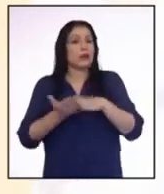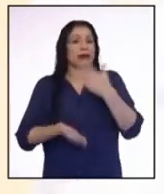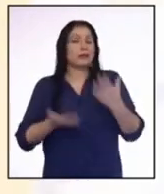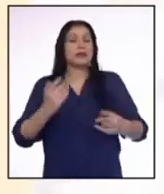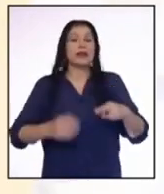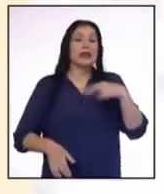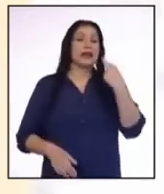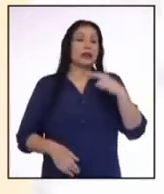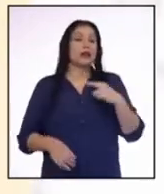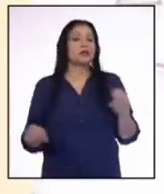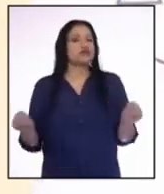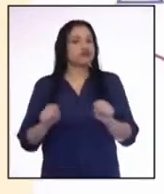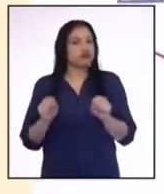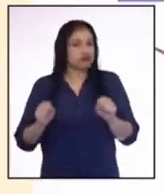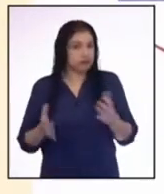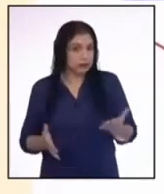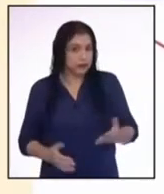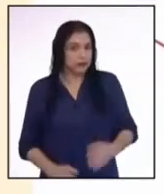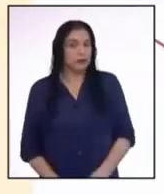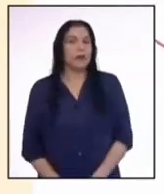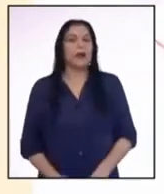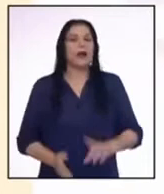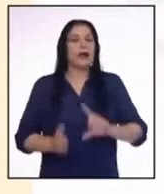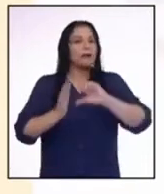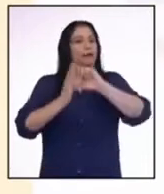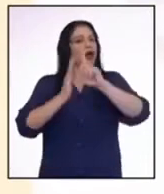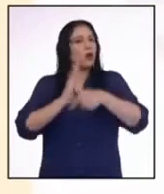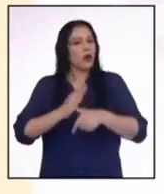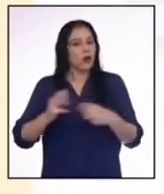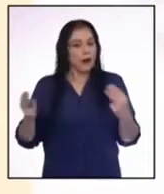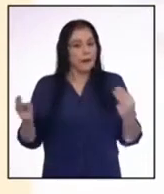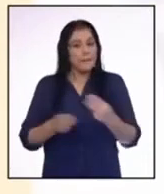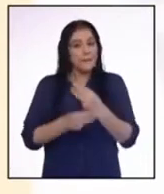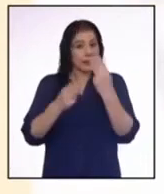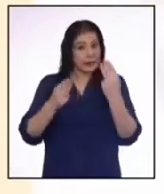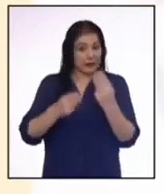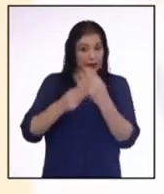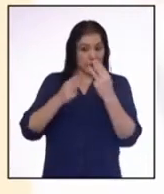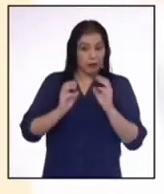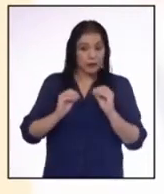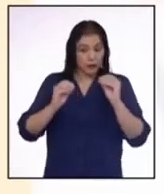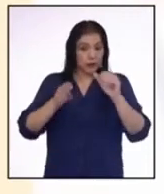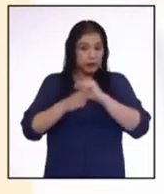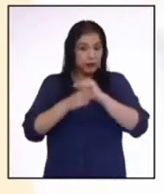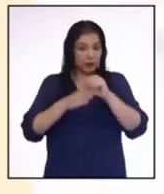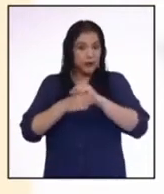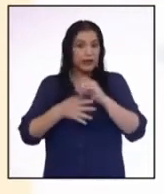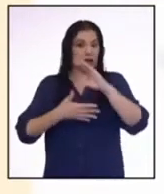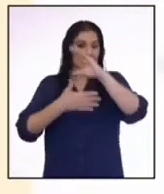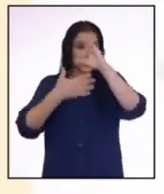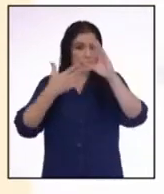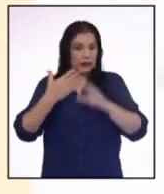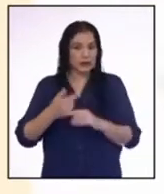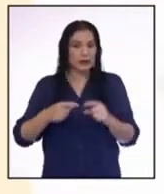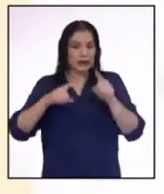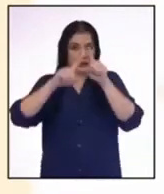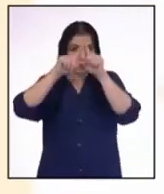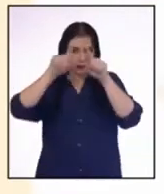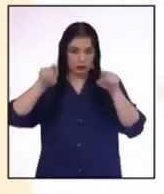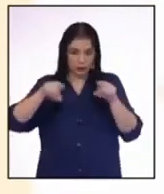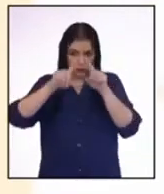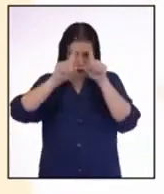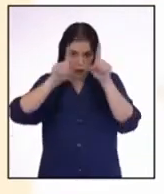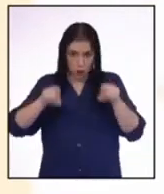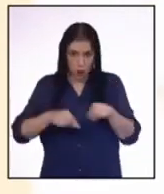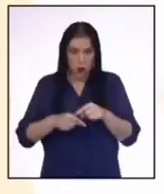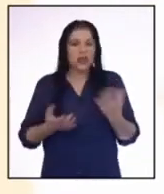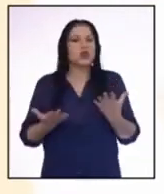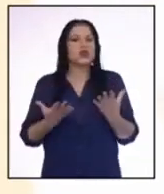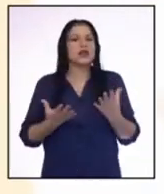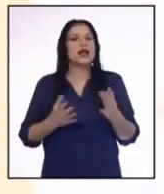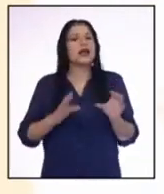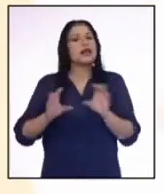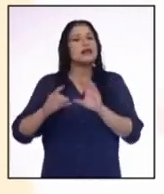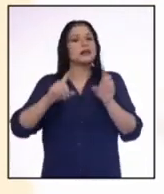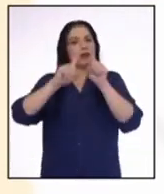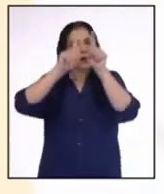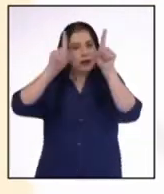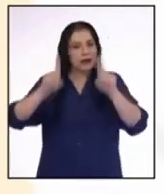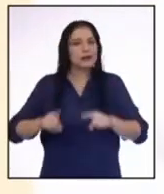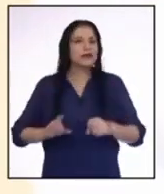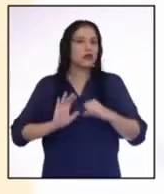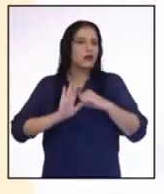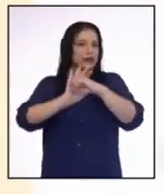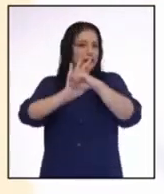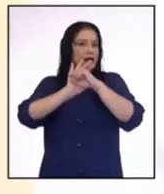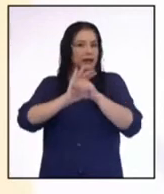por actividad sísmica. Luego, en matemática, aplicamos propiedades de las figuras geométricas en la elaboración de carteles